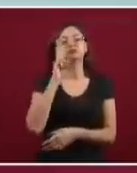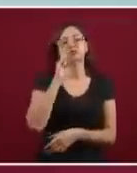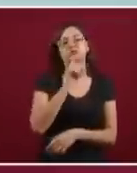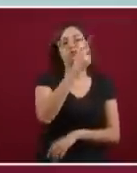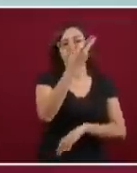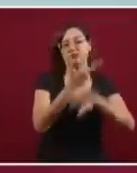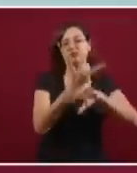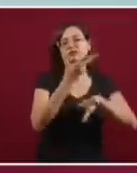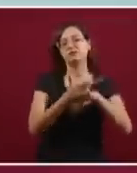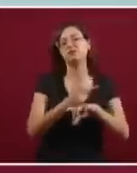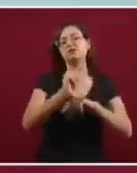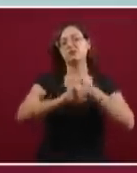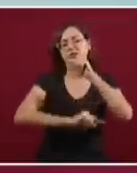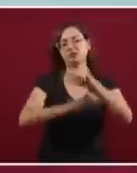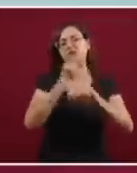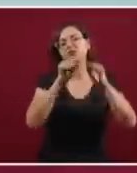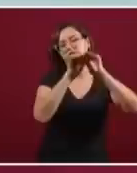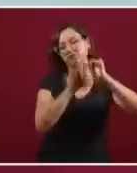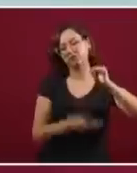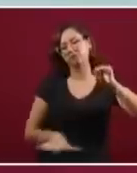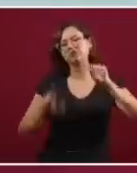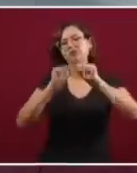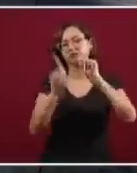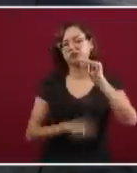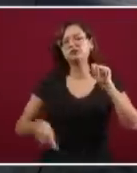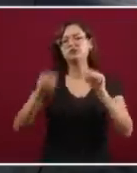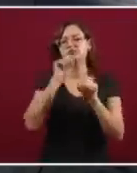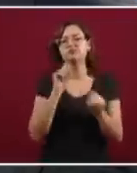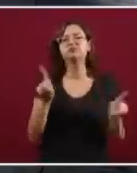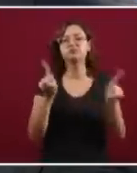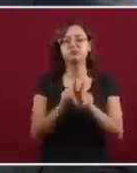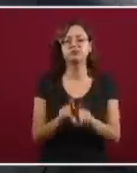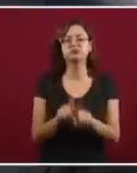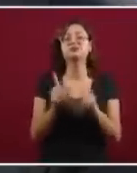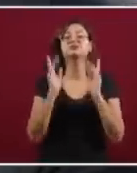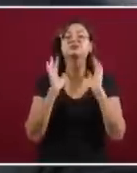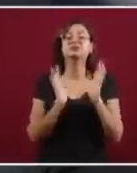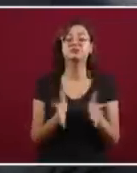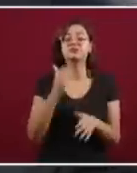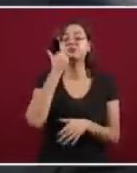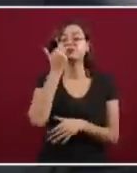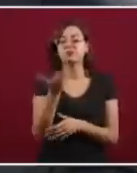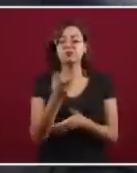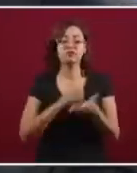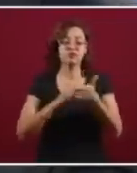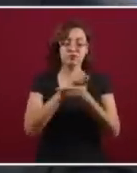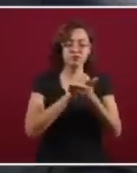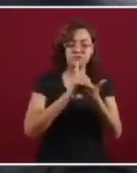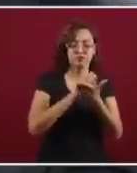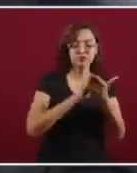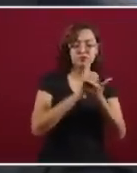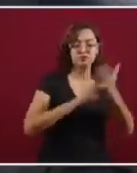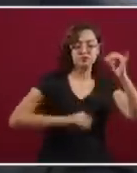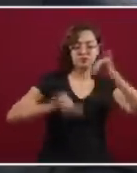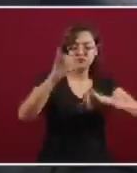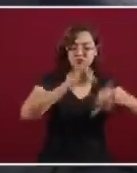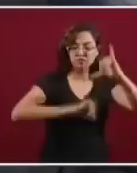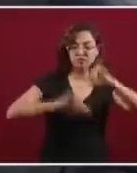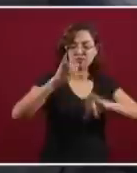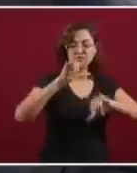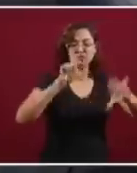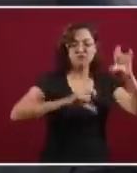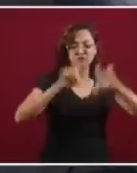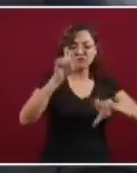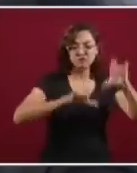contaminando también parte de nuestro país decir ya queremos abarcar tanto drogas sintéticas y